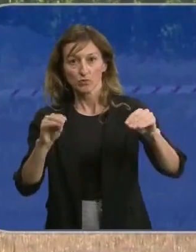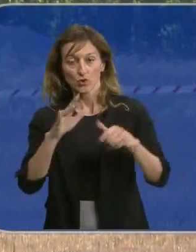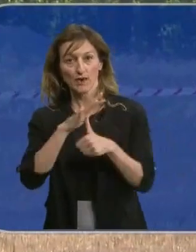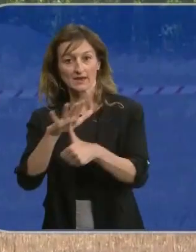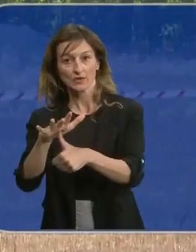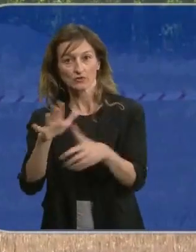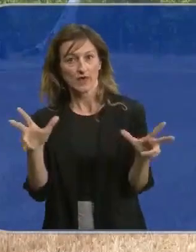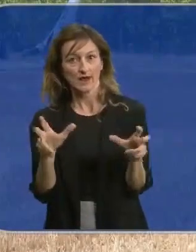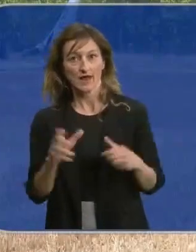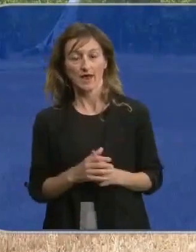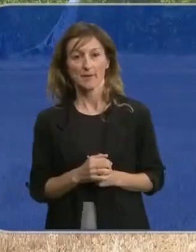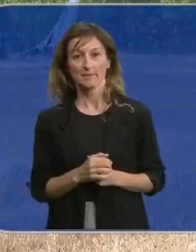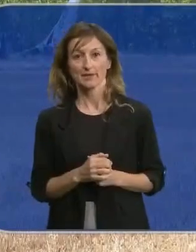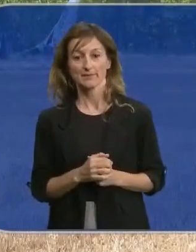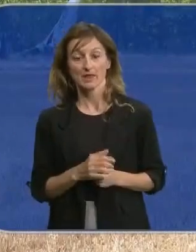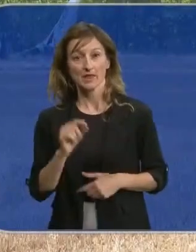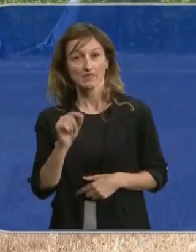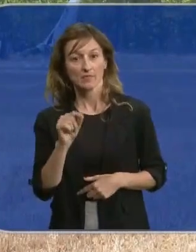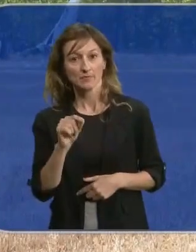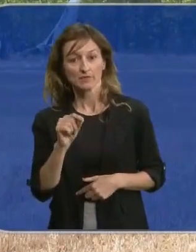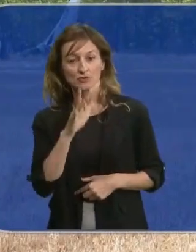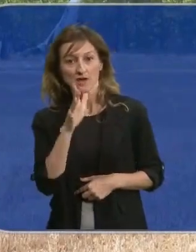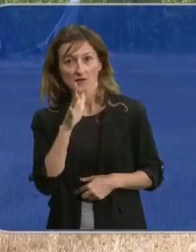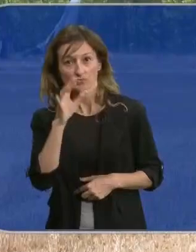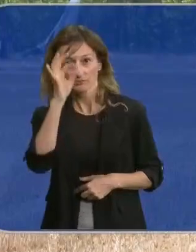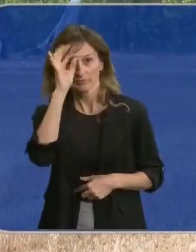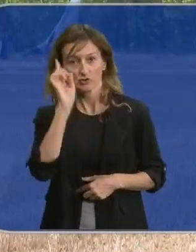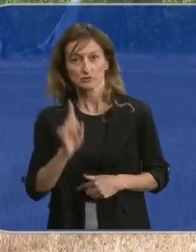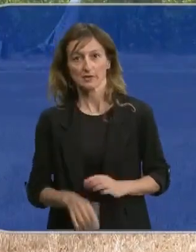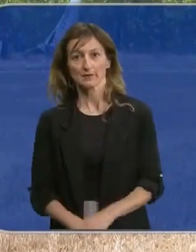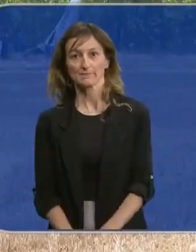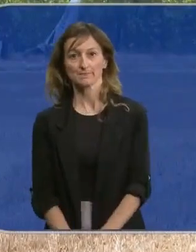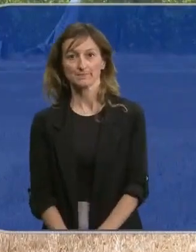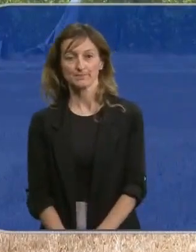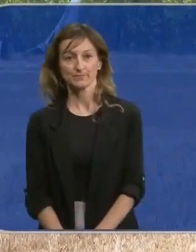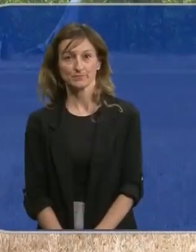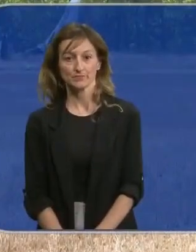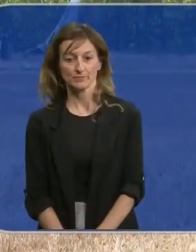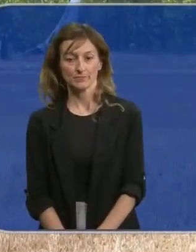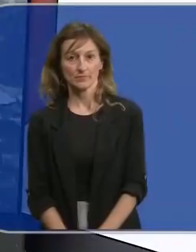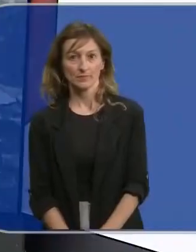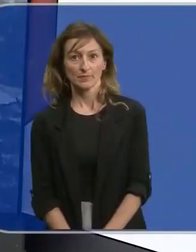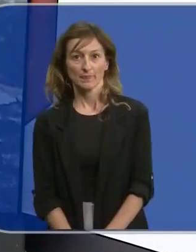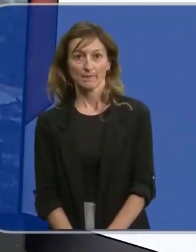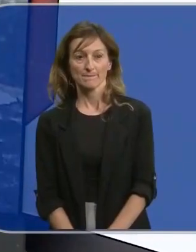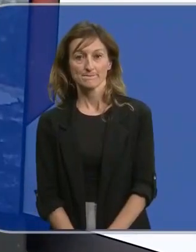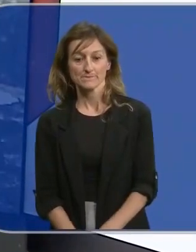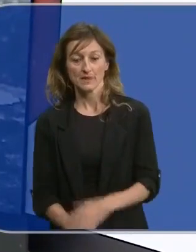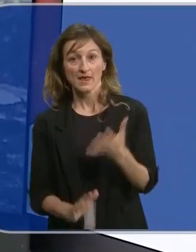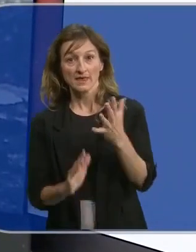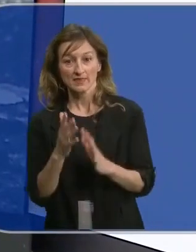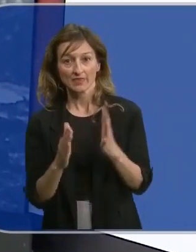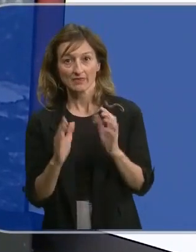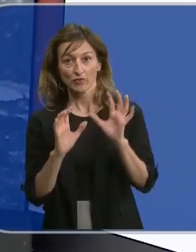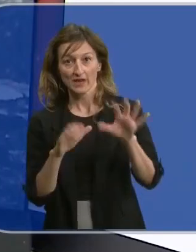helicóptero en estado grave de momento se desconocen las causas del accidente el incendio de